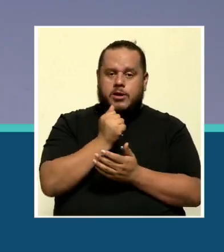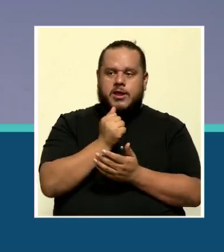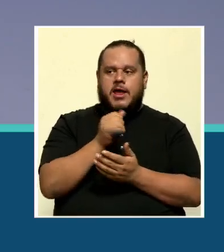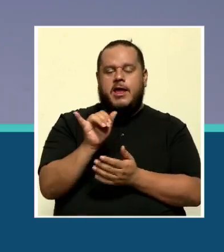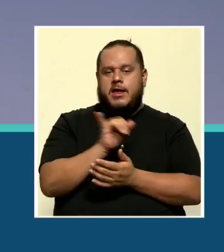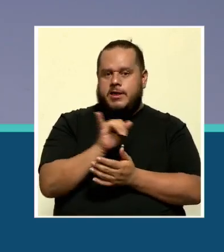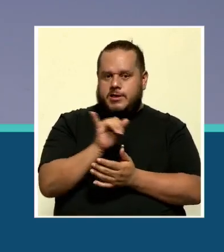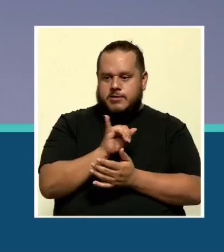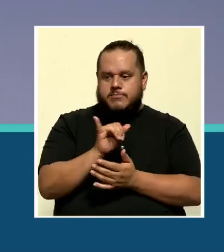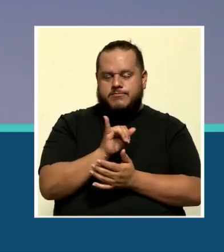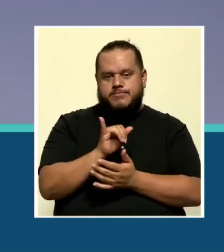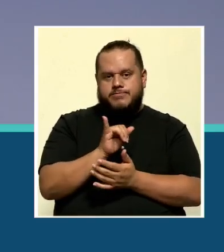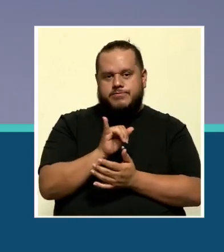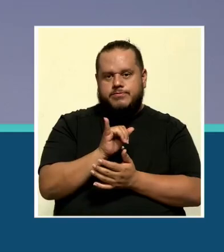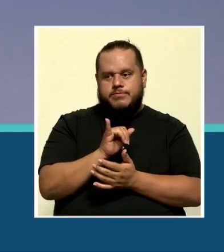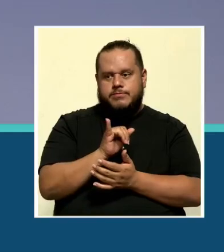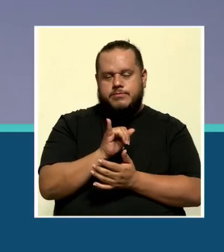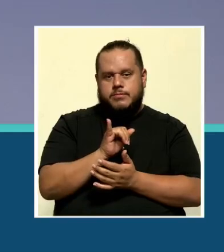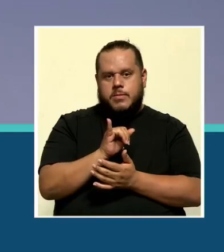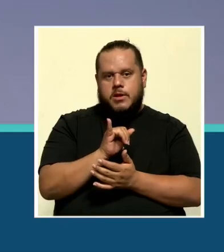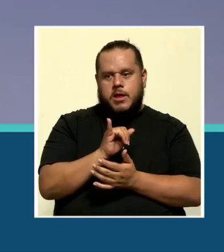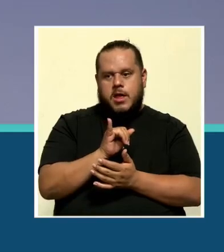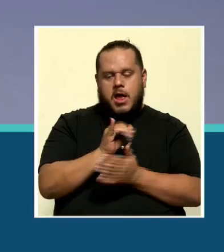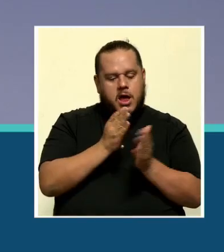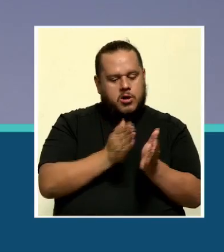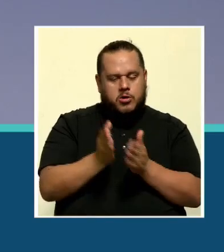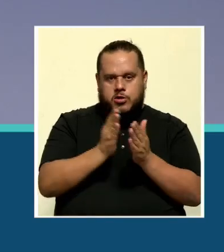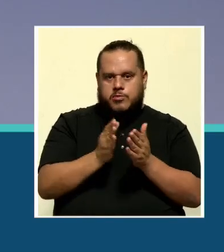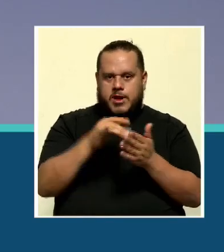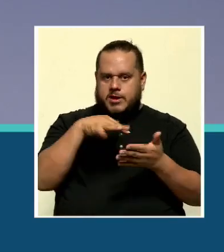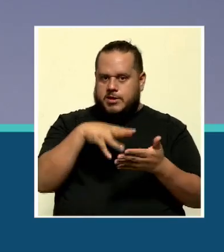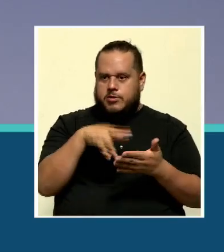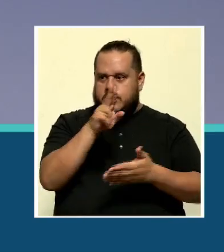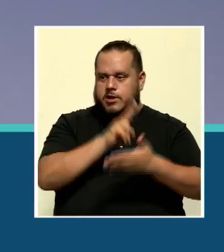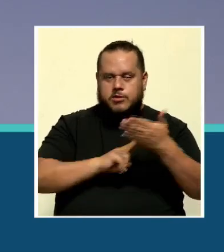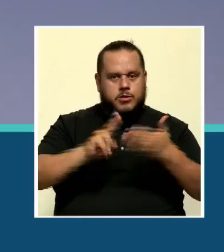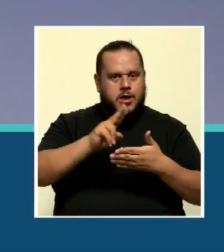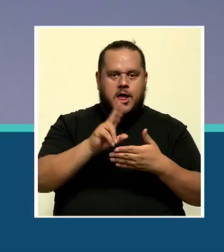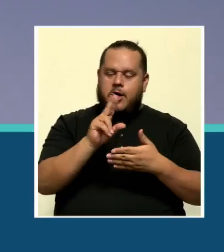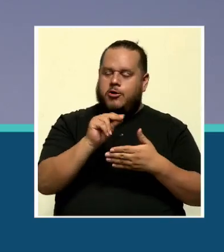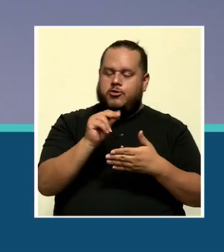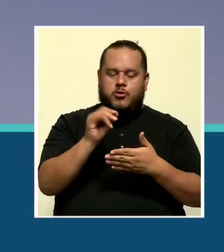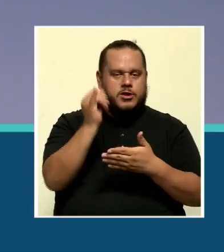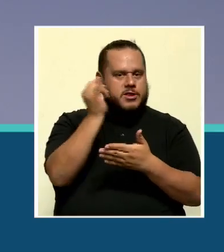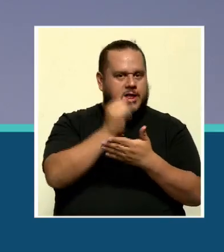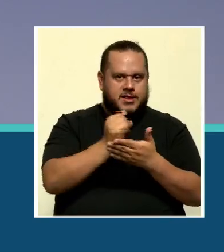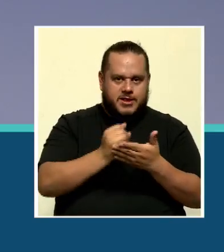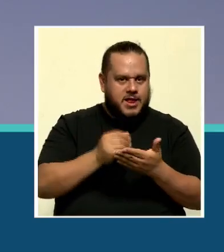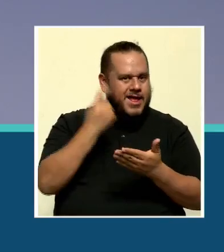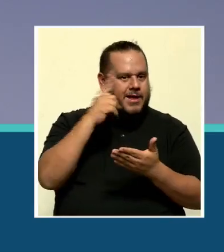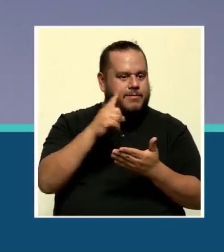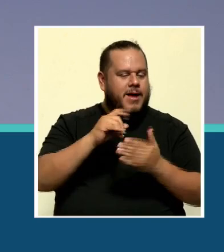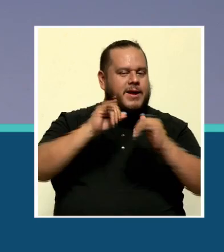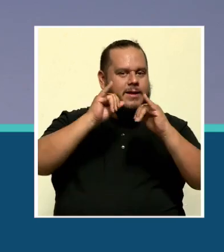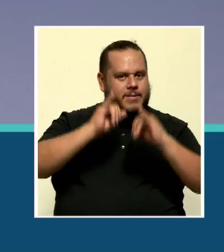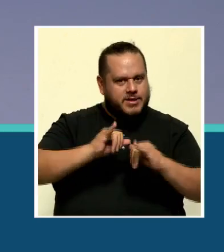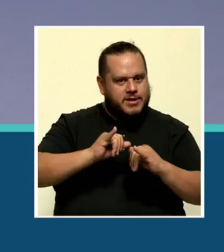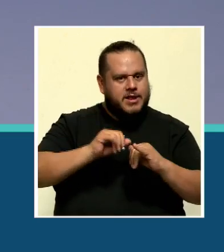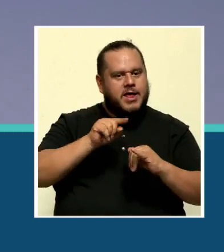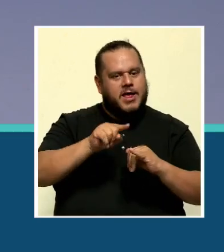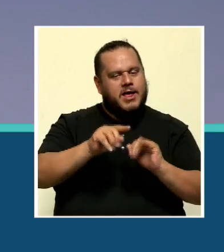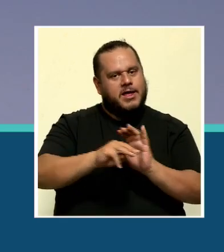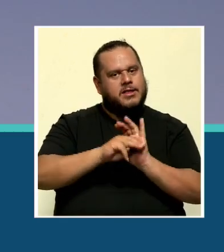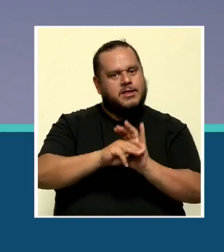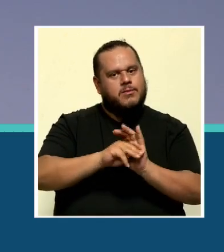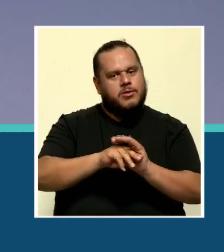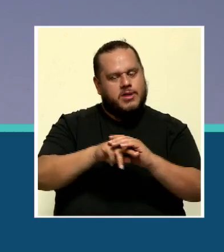incluso los planes de estudio de las universidades no están diseñadas para mantenerse en este